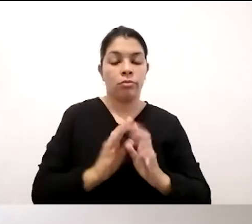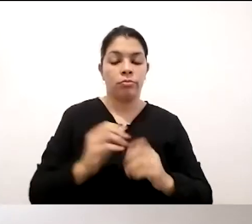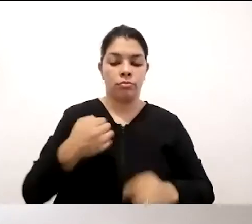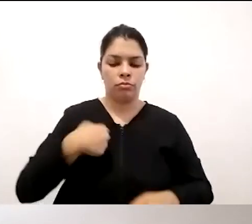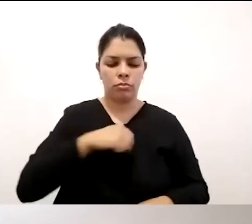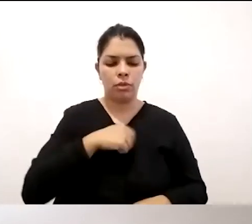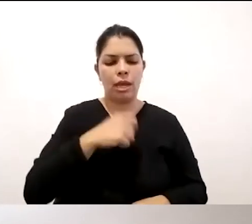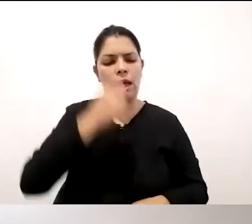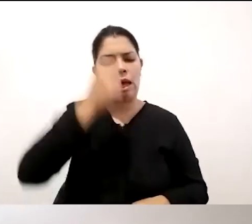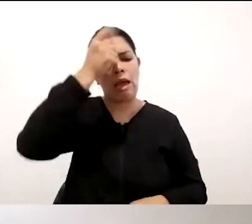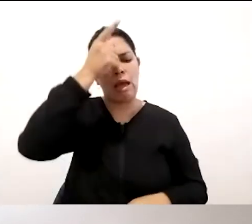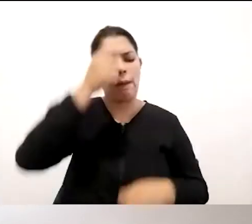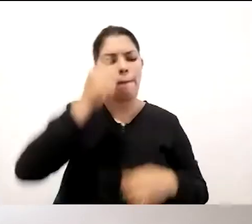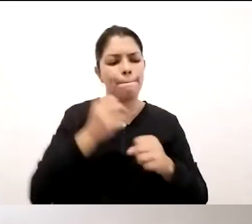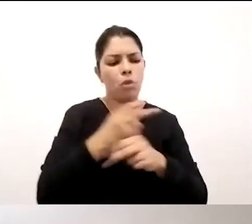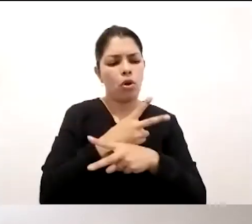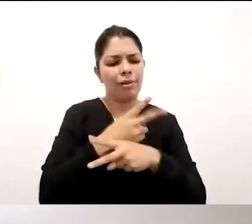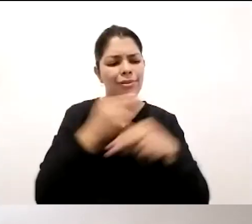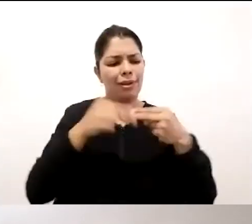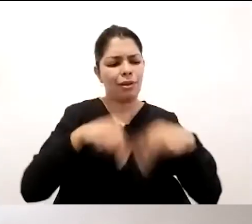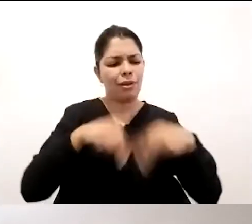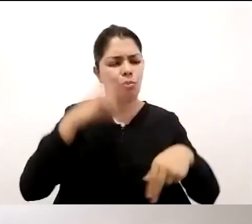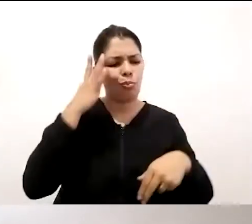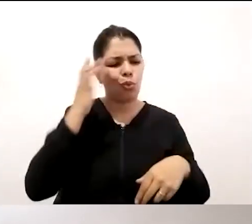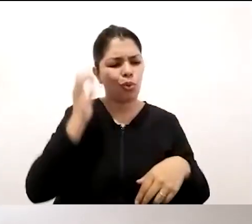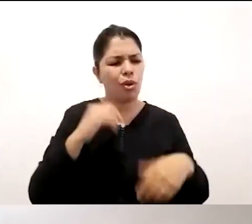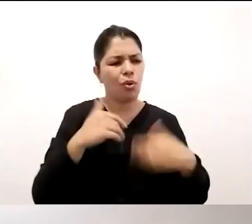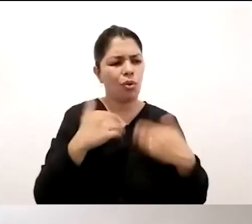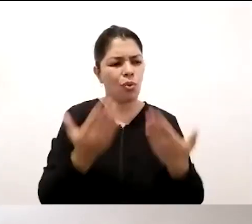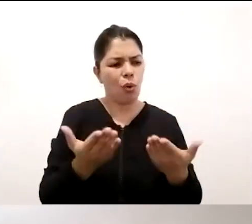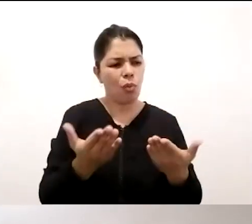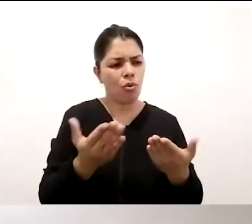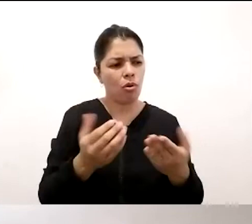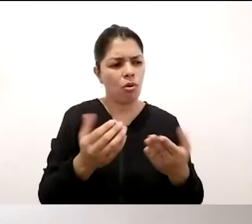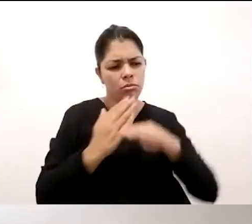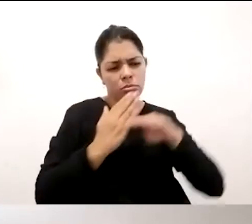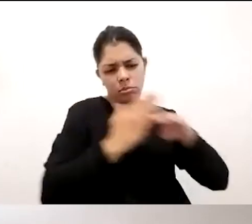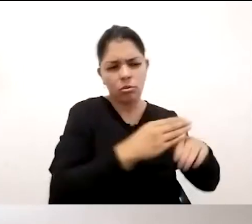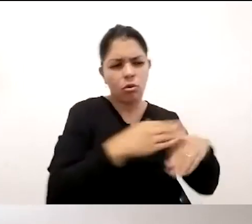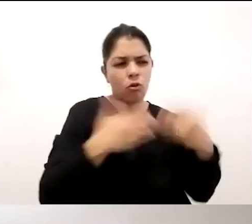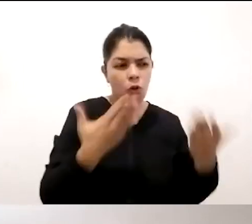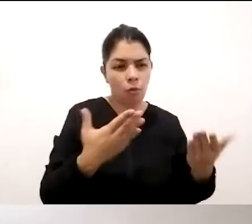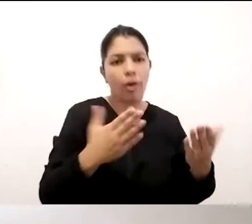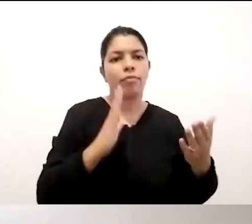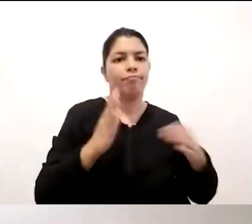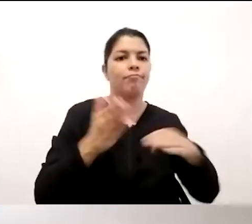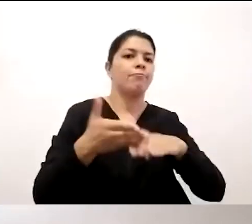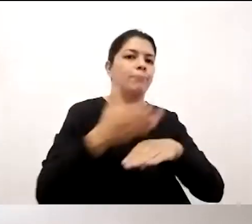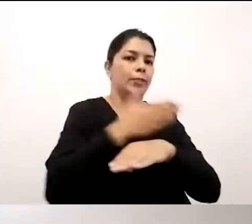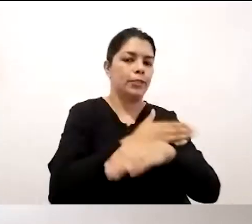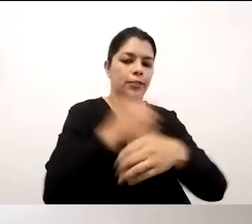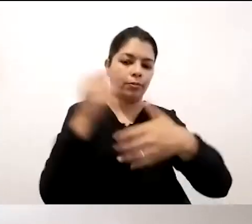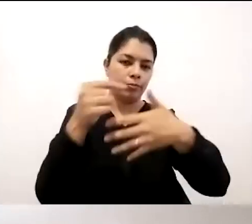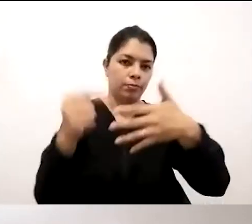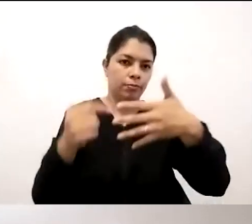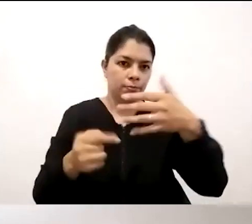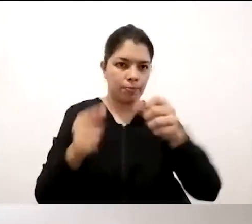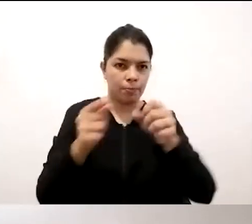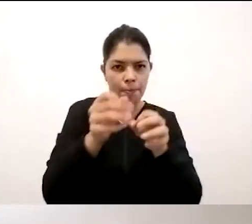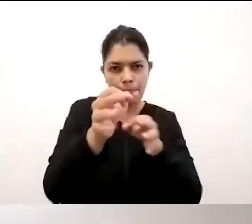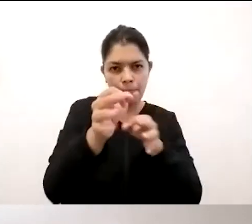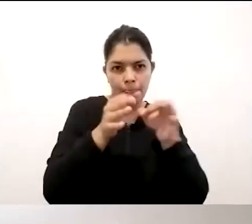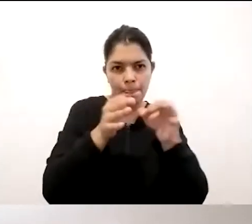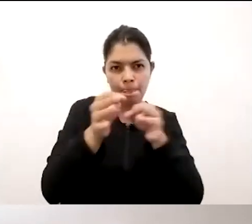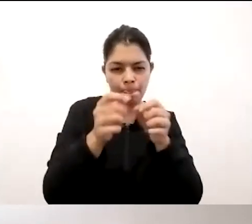violencia basada en género y cómo podemos prevenirla, debemos entender algunos términos y conceptos que hay alrededor de estos temas.